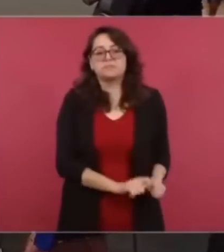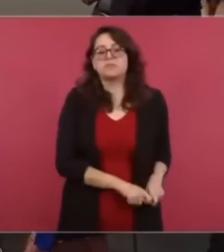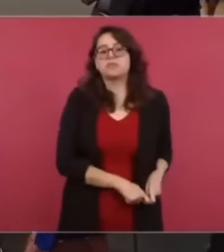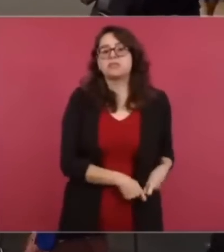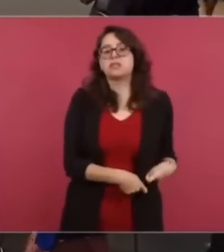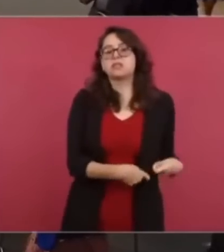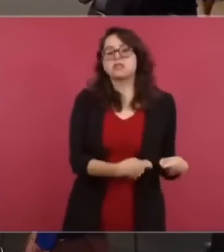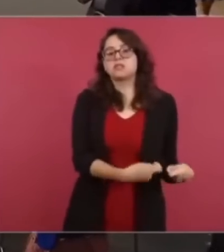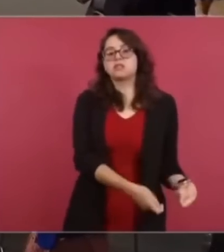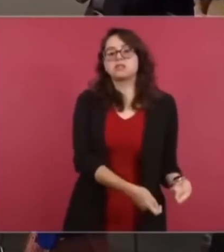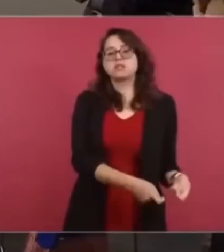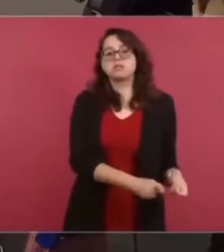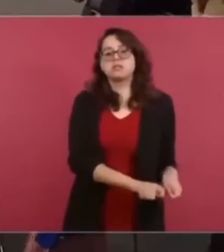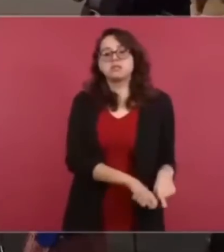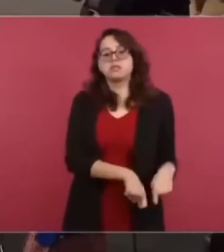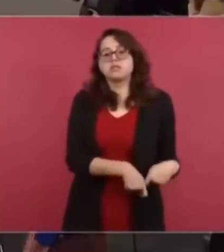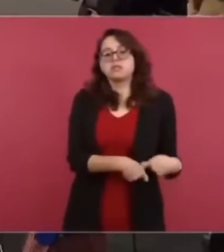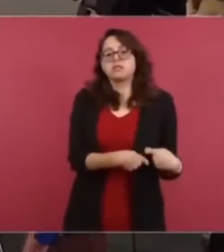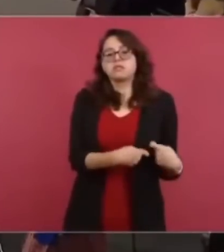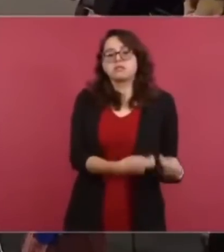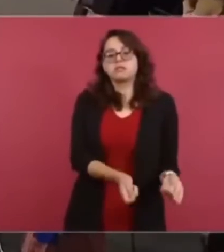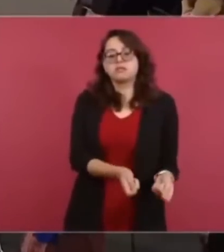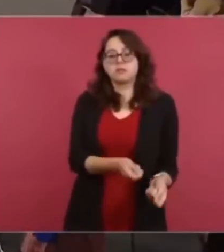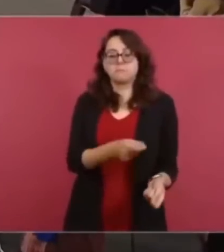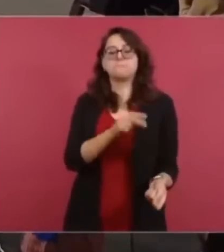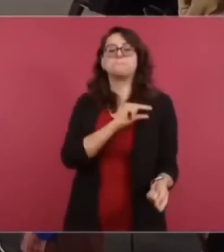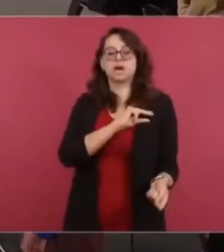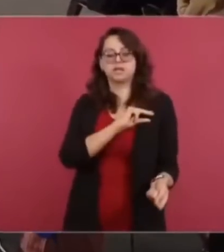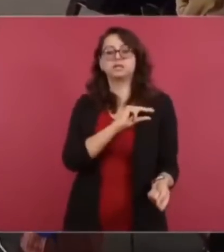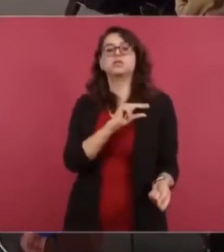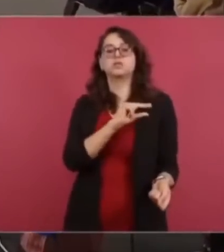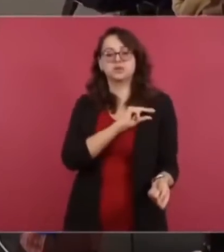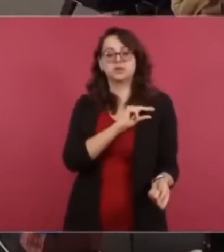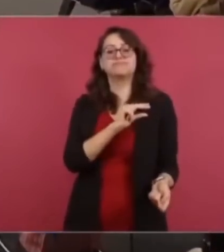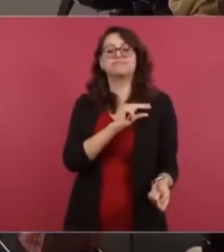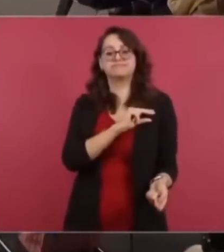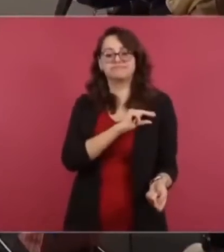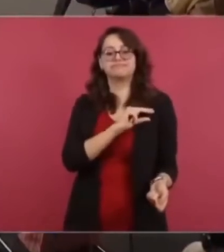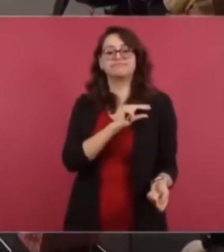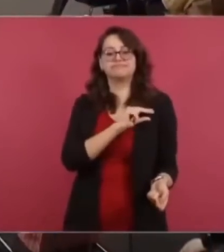del territorio para la explotación del petróleo y